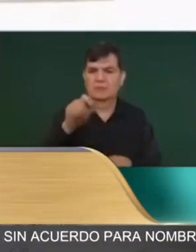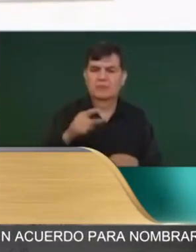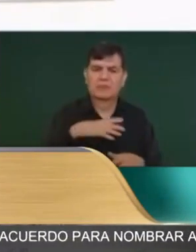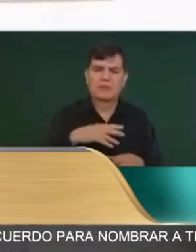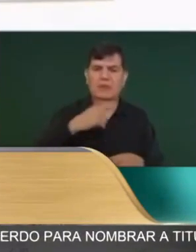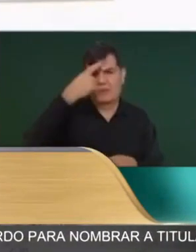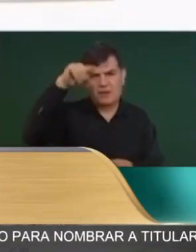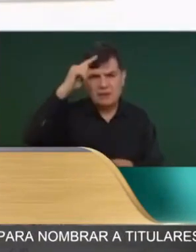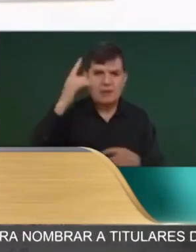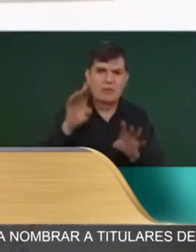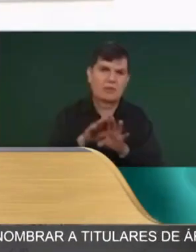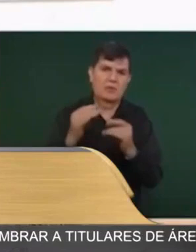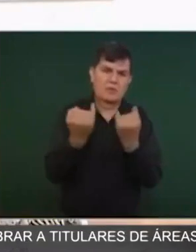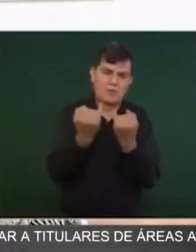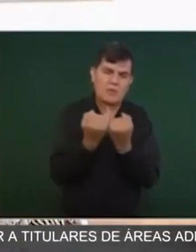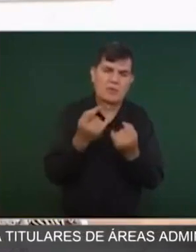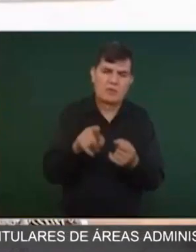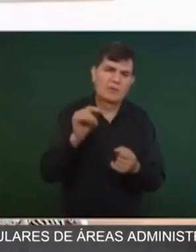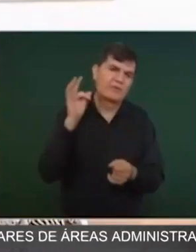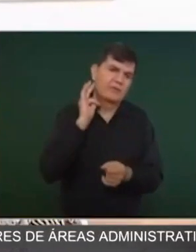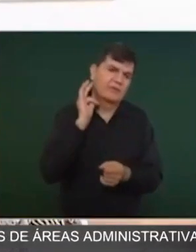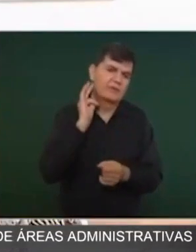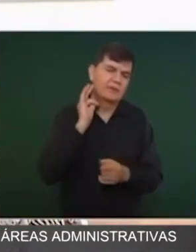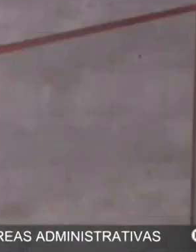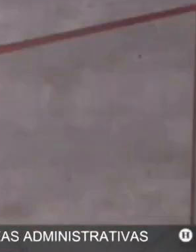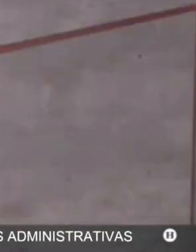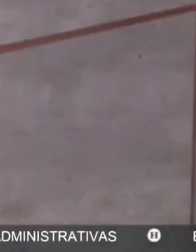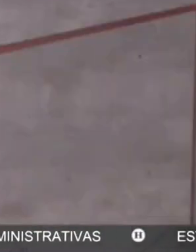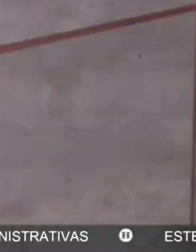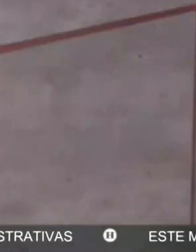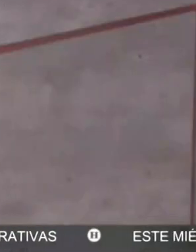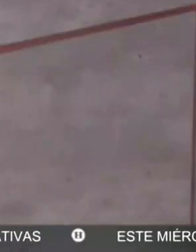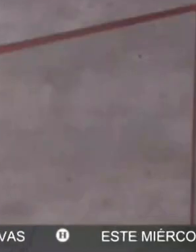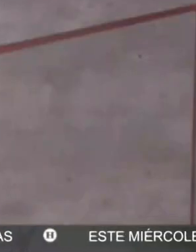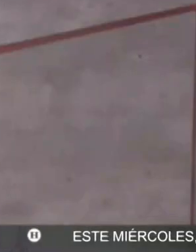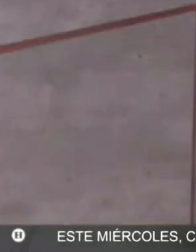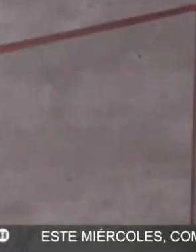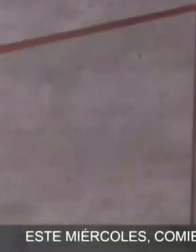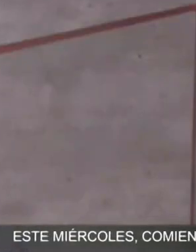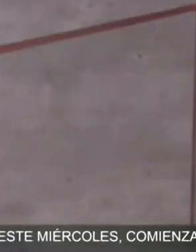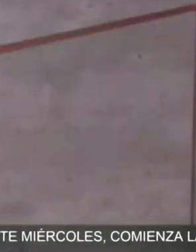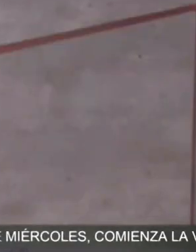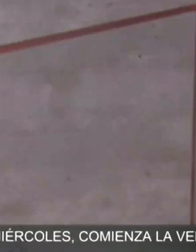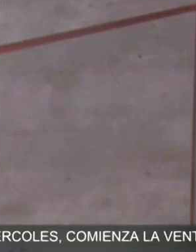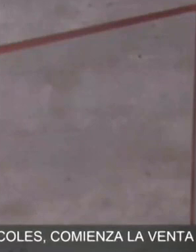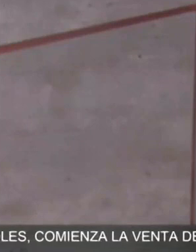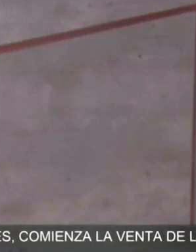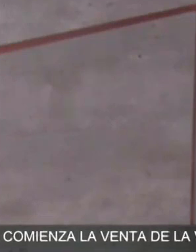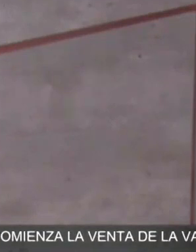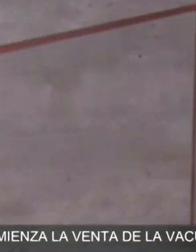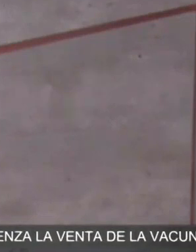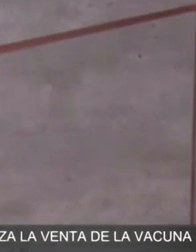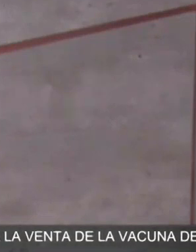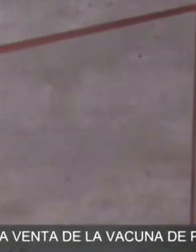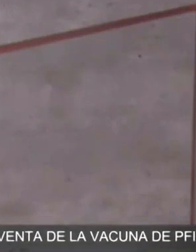la Marina y por parte de Fiscalía. La gobernadora también dio a conocer la nueva proyección en el sector